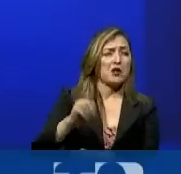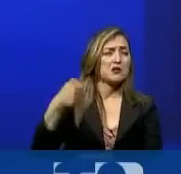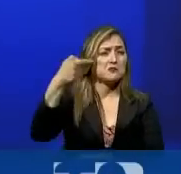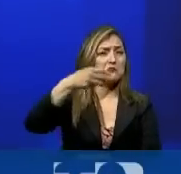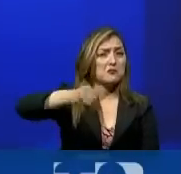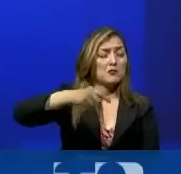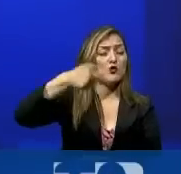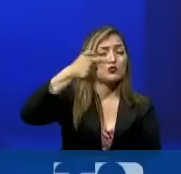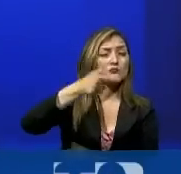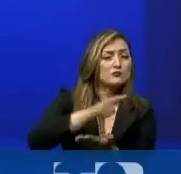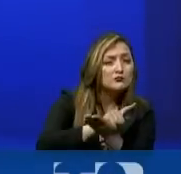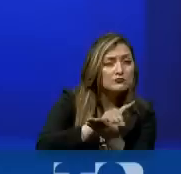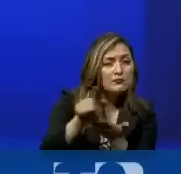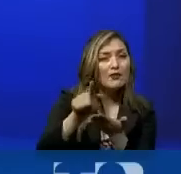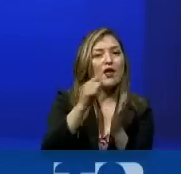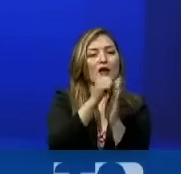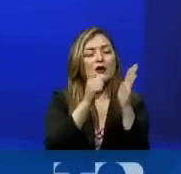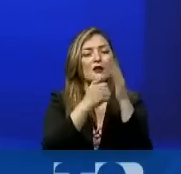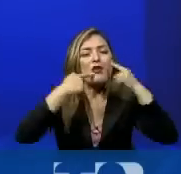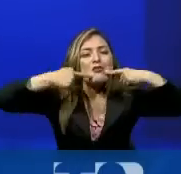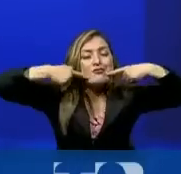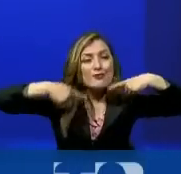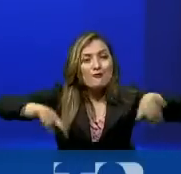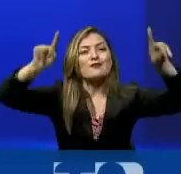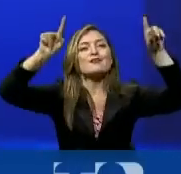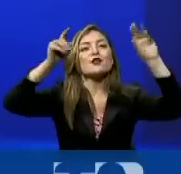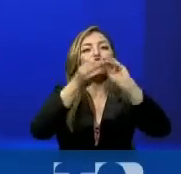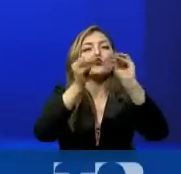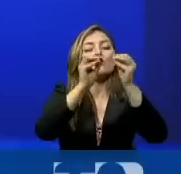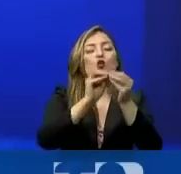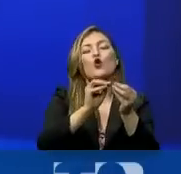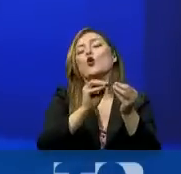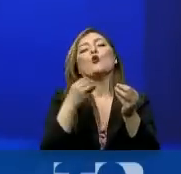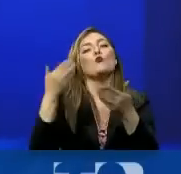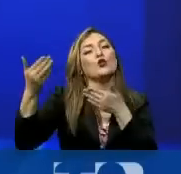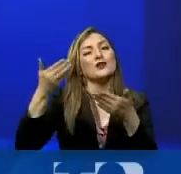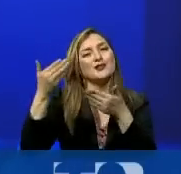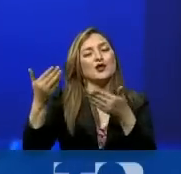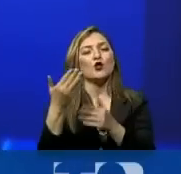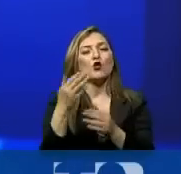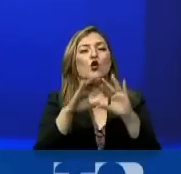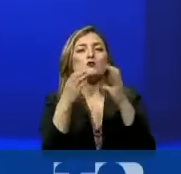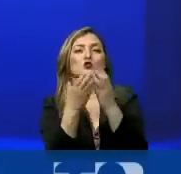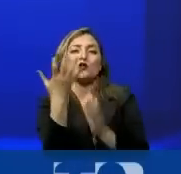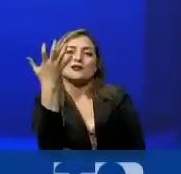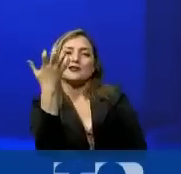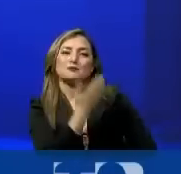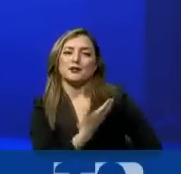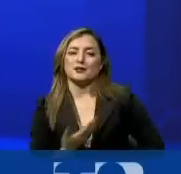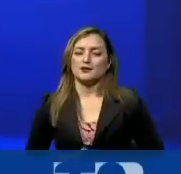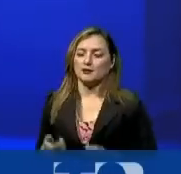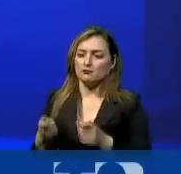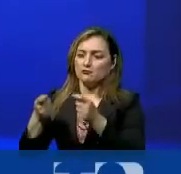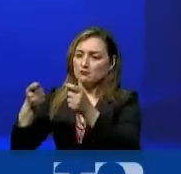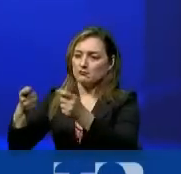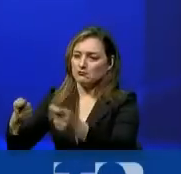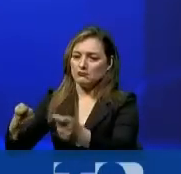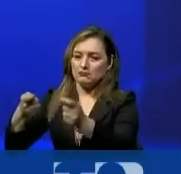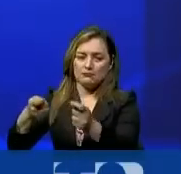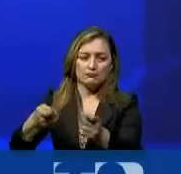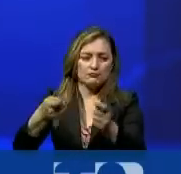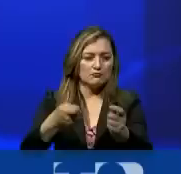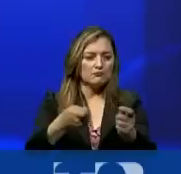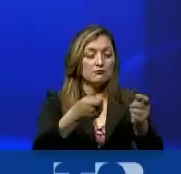de la próxima semana, que la vamos a difundir con los jefes de bloque, con las 15 comisiones a través de sus presidentes, y habrá una agenda con